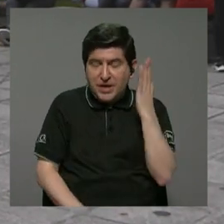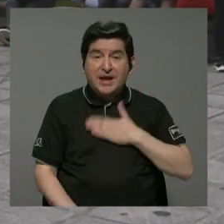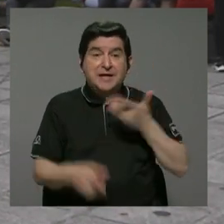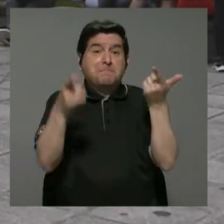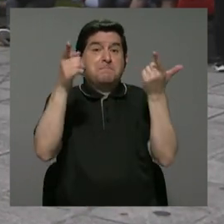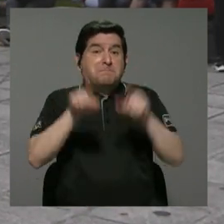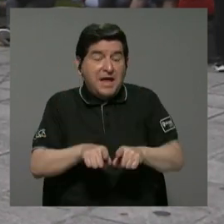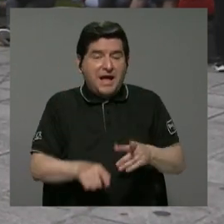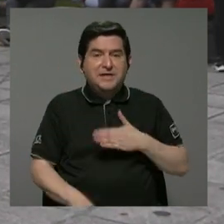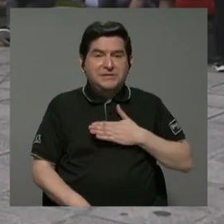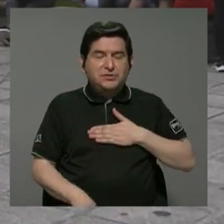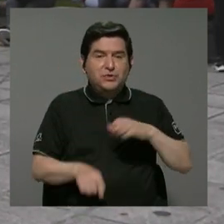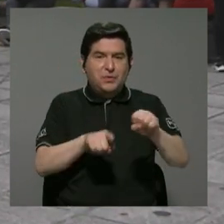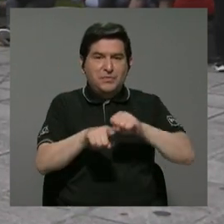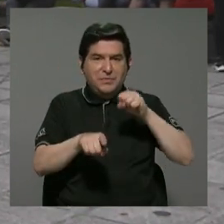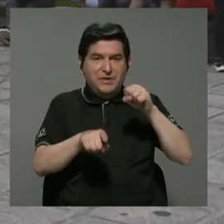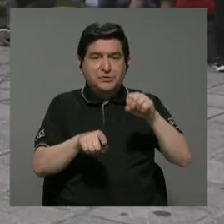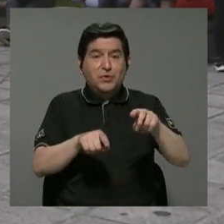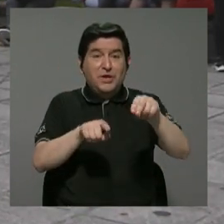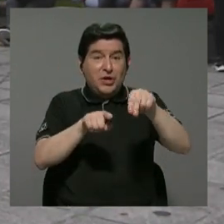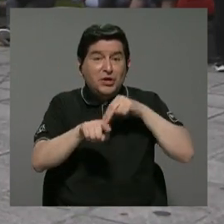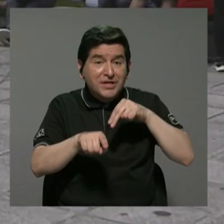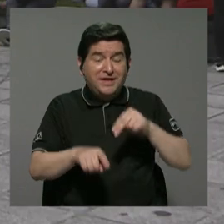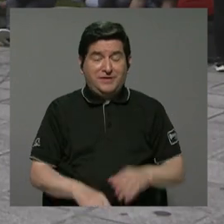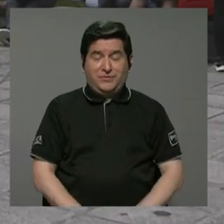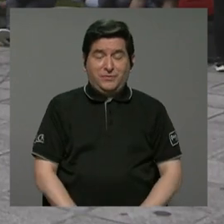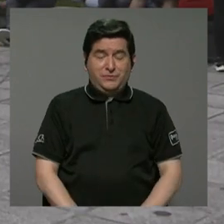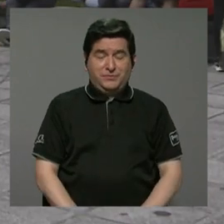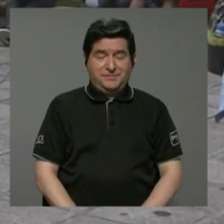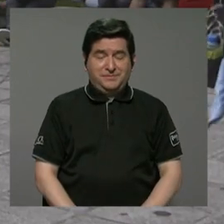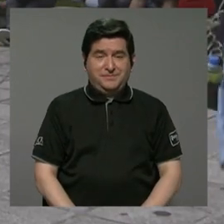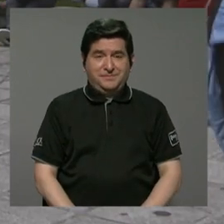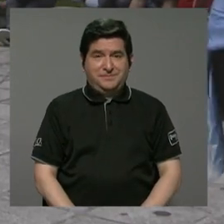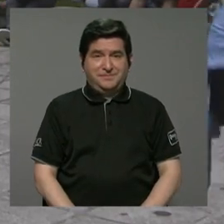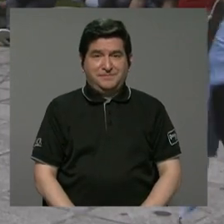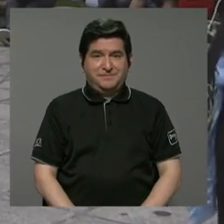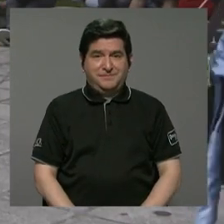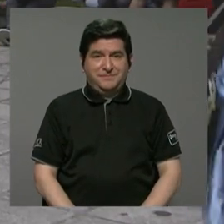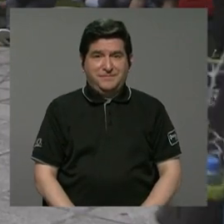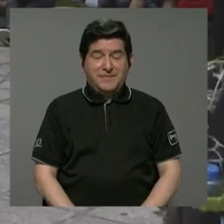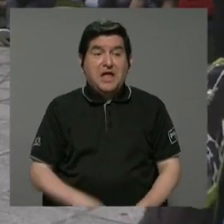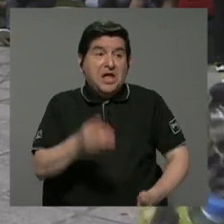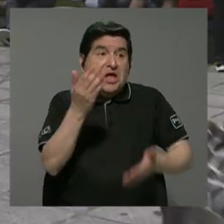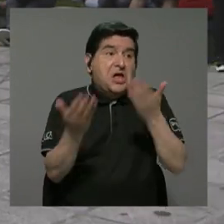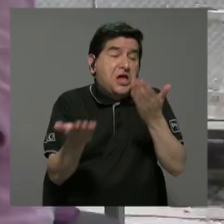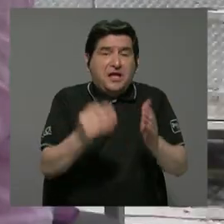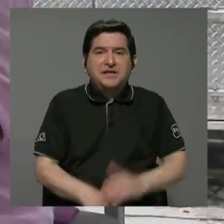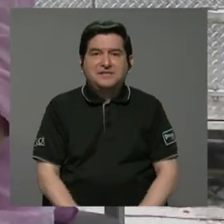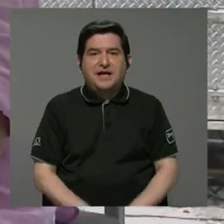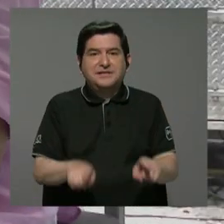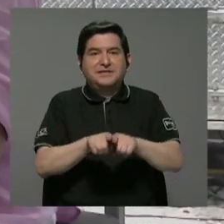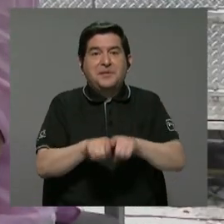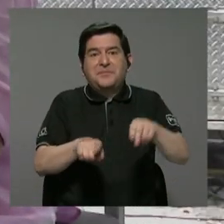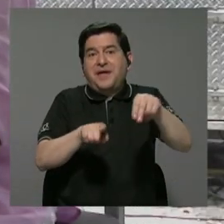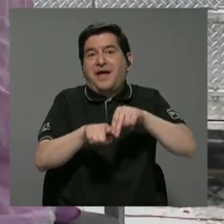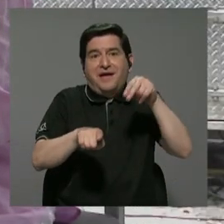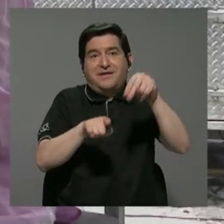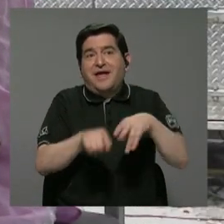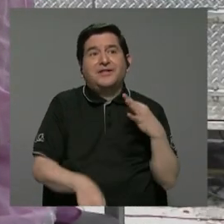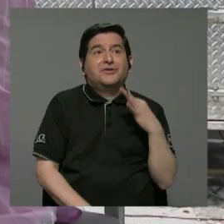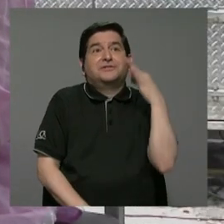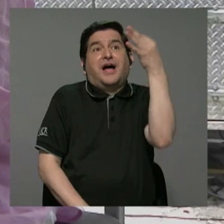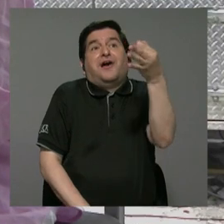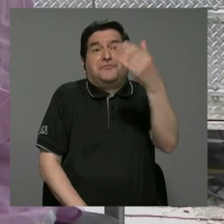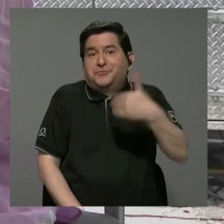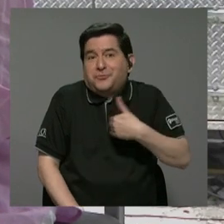caso por mis sobrinos nietos y sobrinas nietas, y quien quita así por los nietos o nietas que vengan